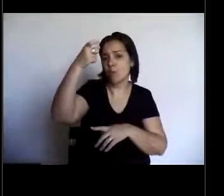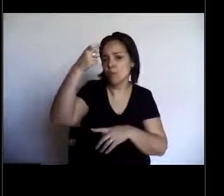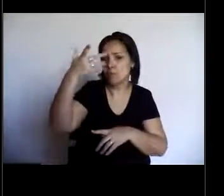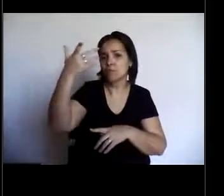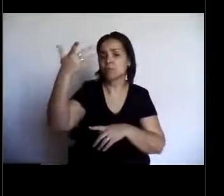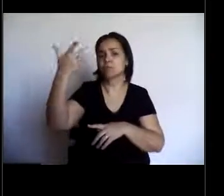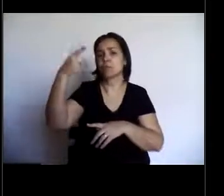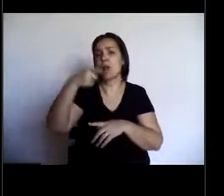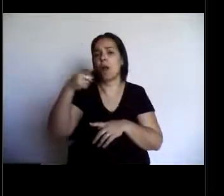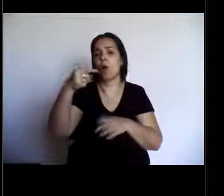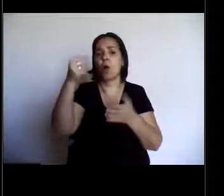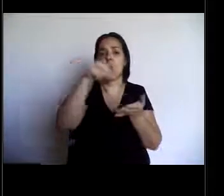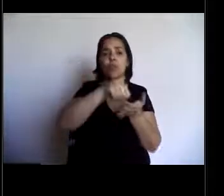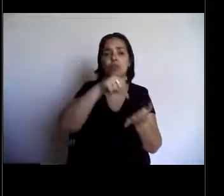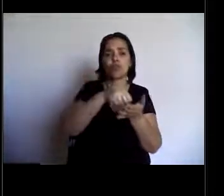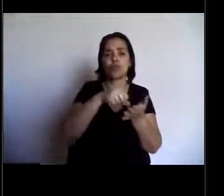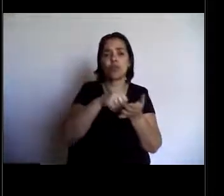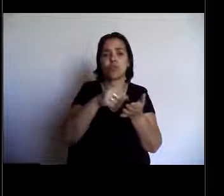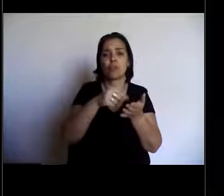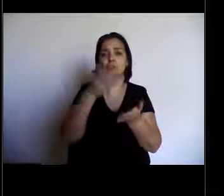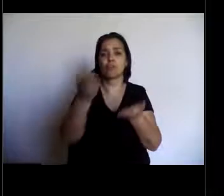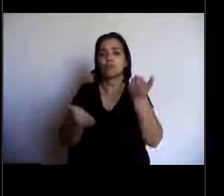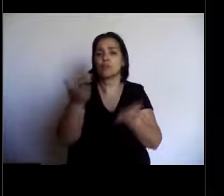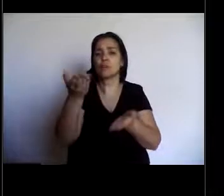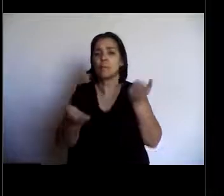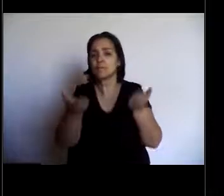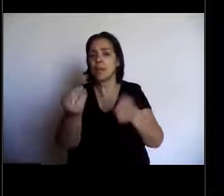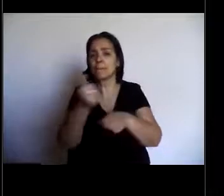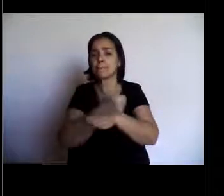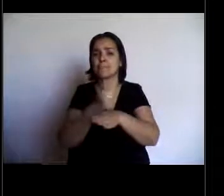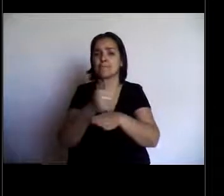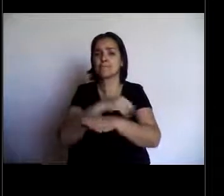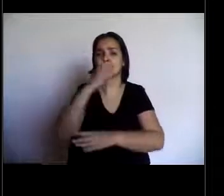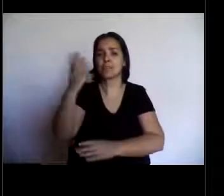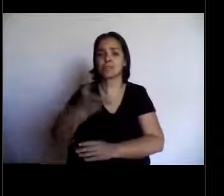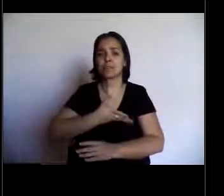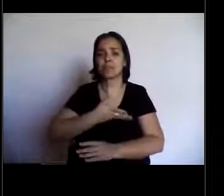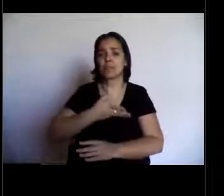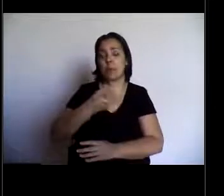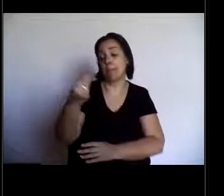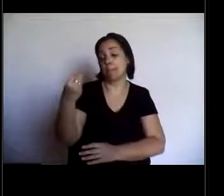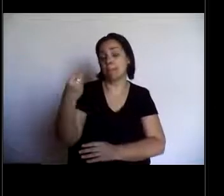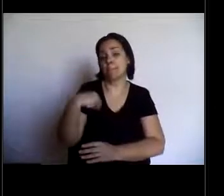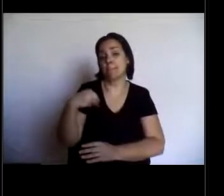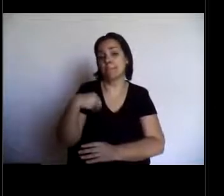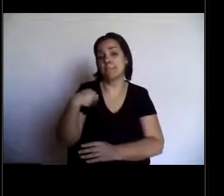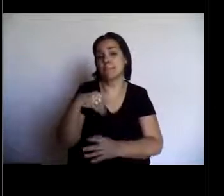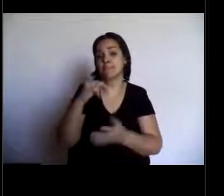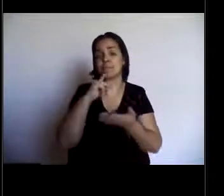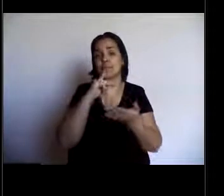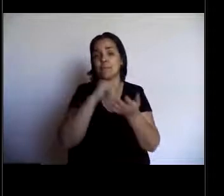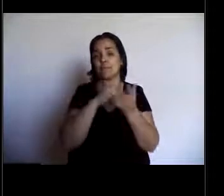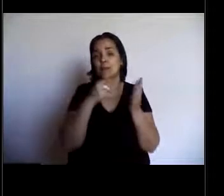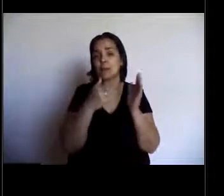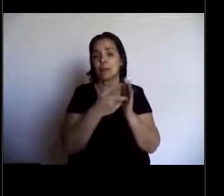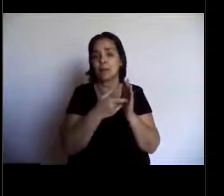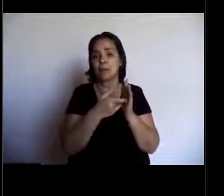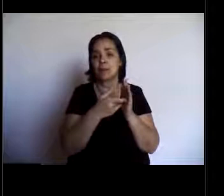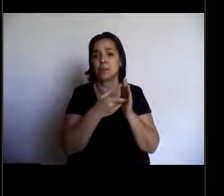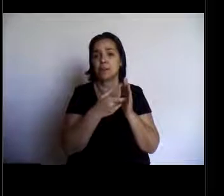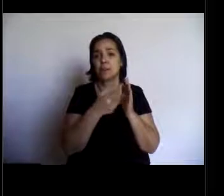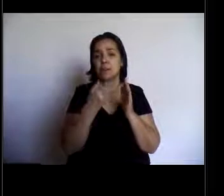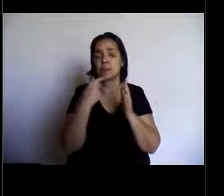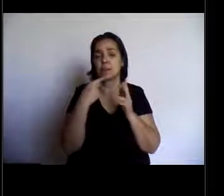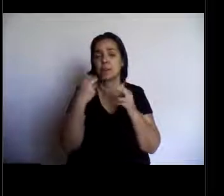afectados por la población más joven. Estos proyectos, y desde la gestión de Diputación Provincial de